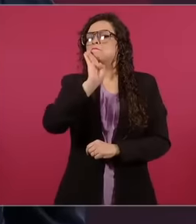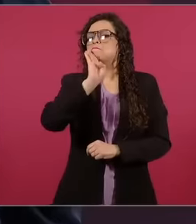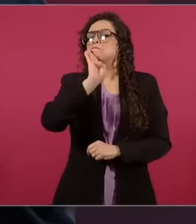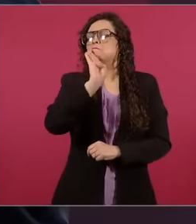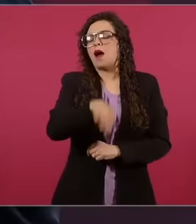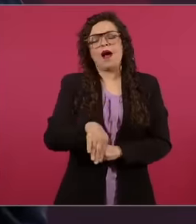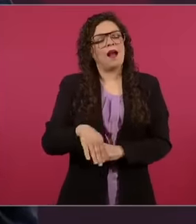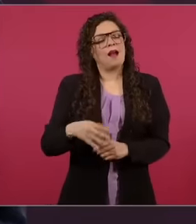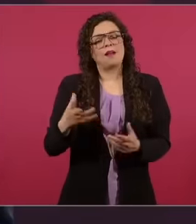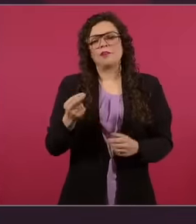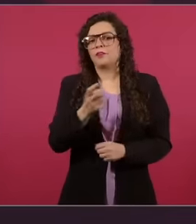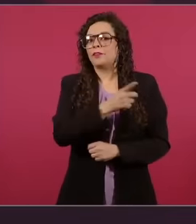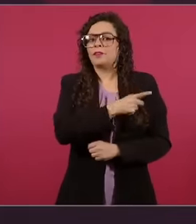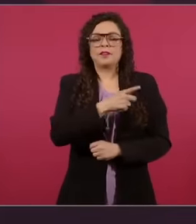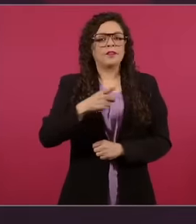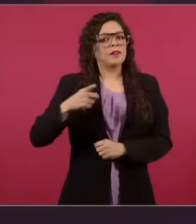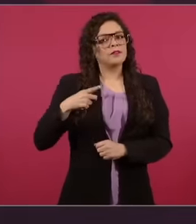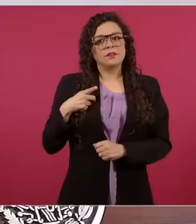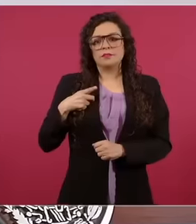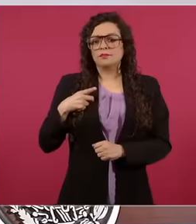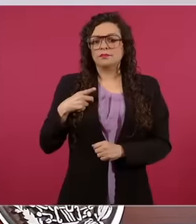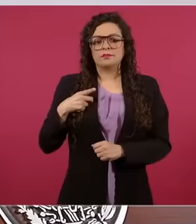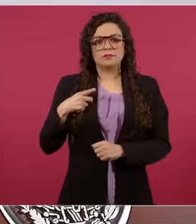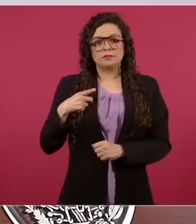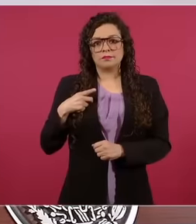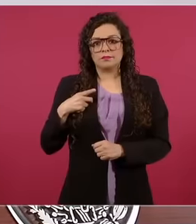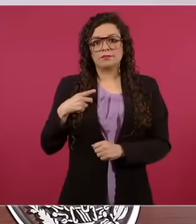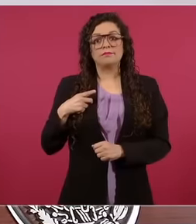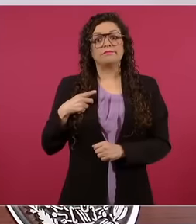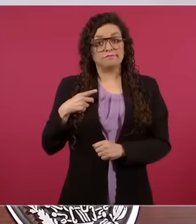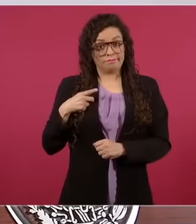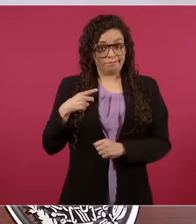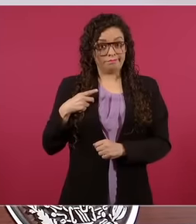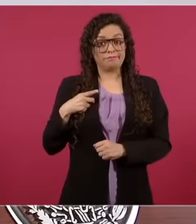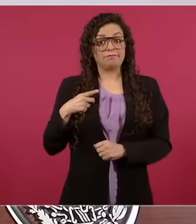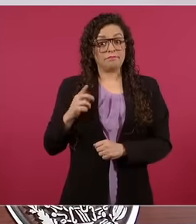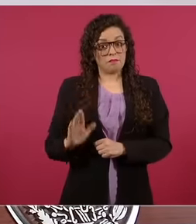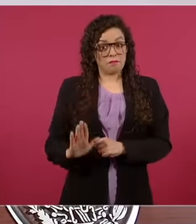Porque eso es ofensivo.